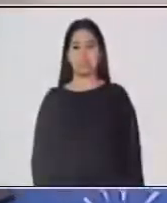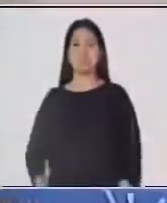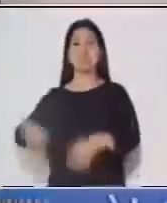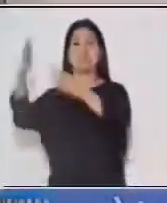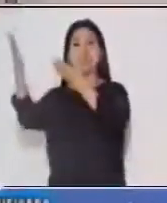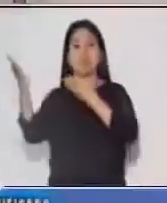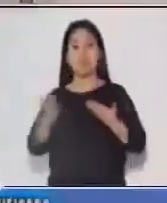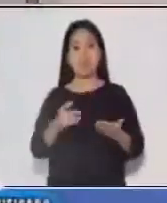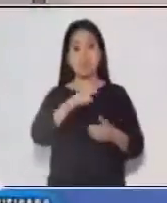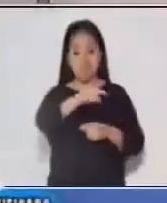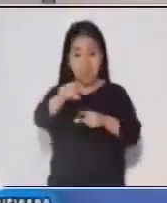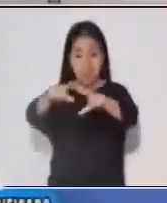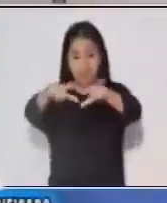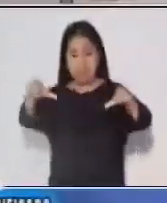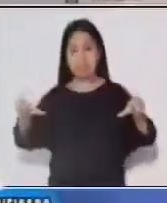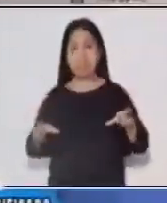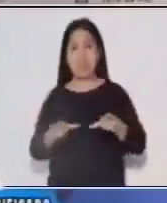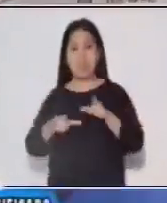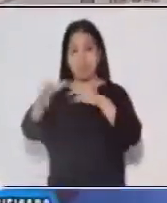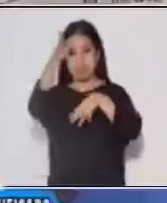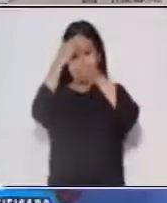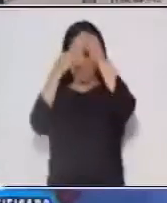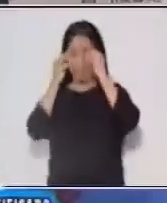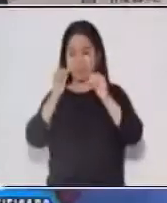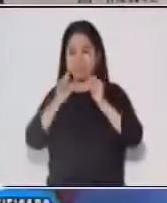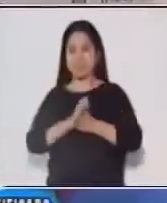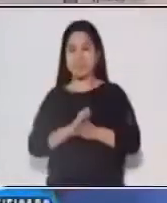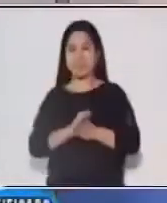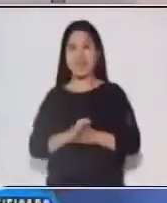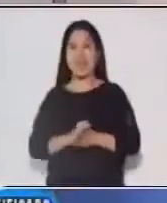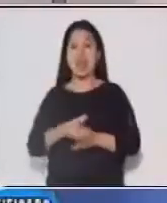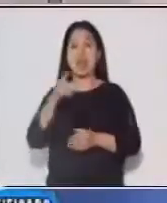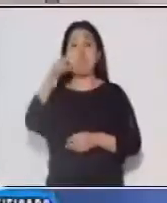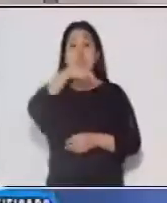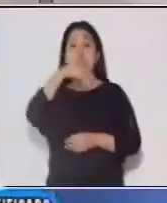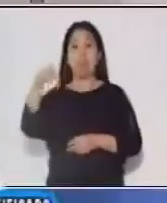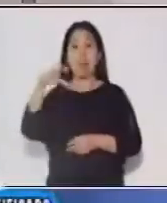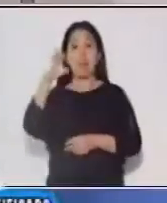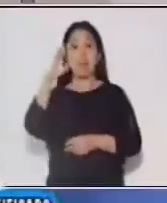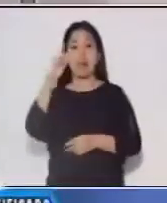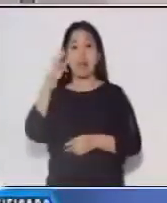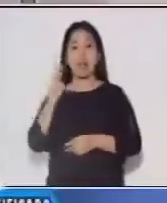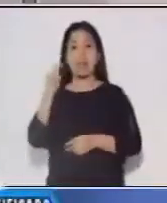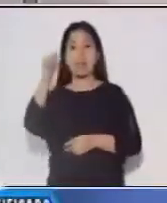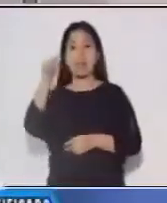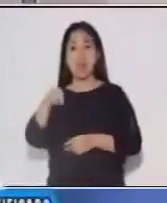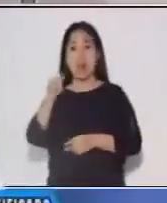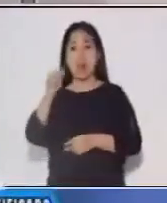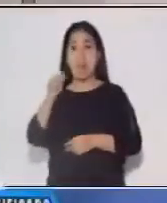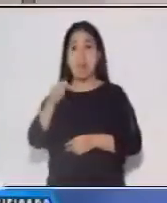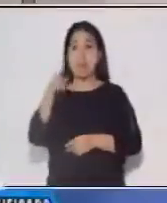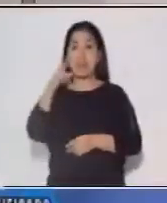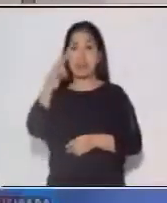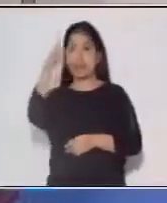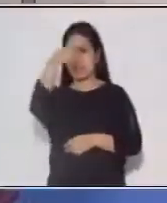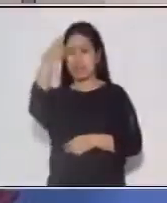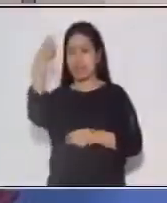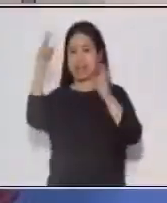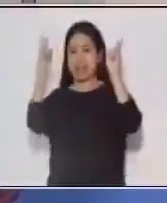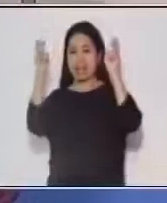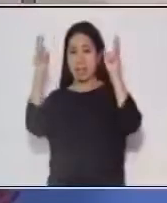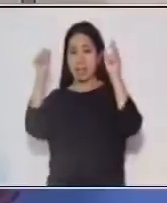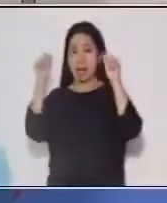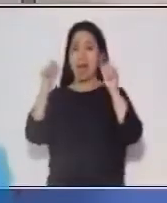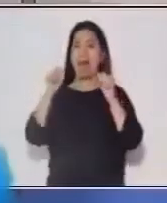Bienvenido a este espacio educativo Aprende en Casa. Soy Edinova y en esta oportunidad desarrollaré el tema Aplicaciones de